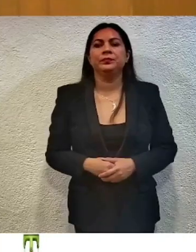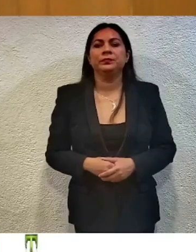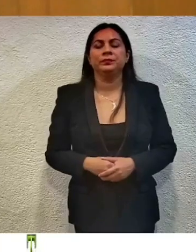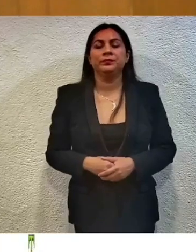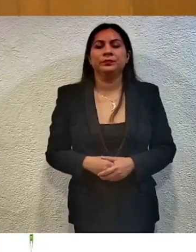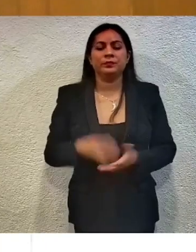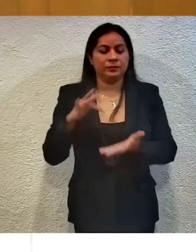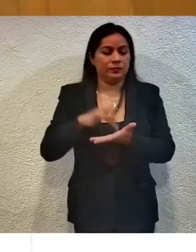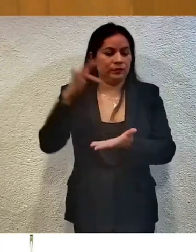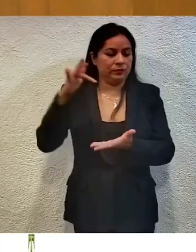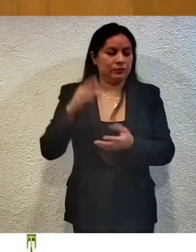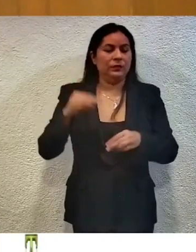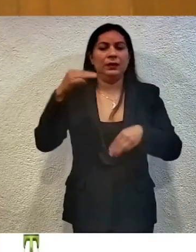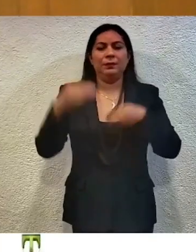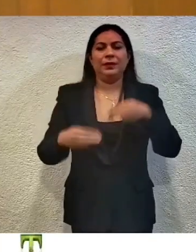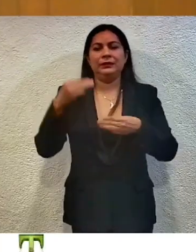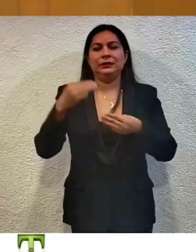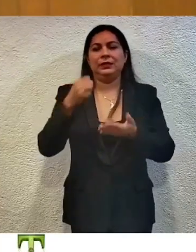Gracias, magistrado.